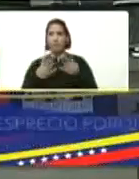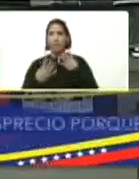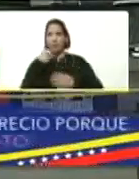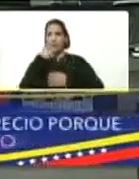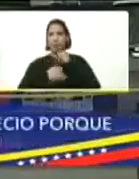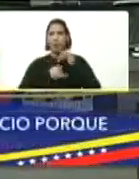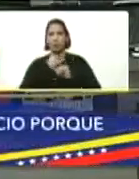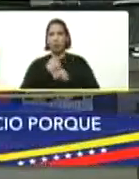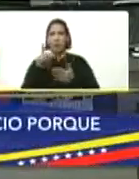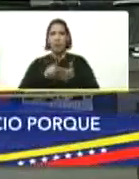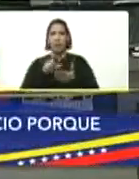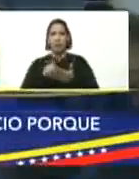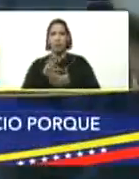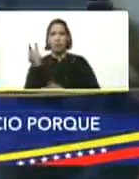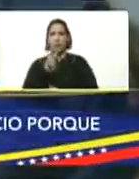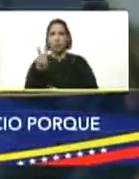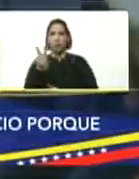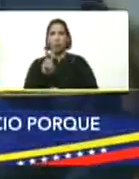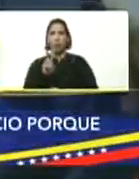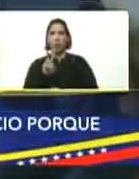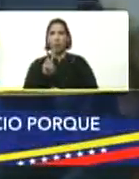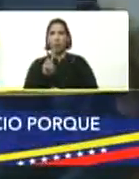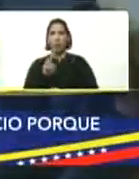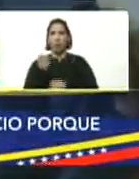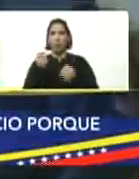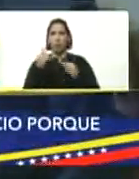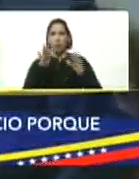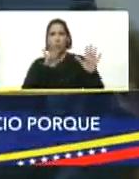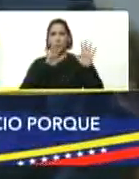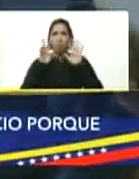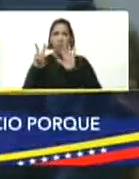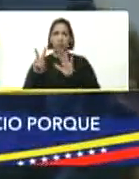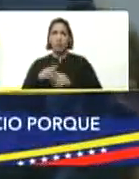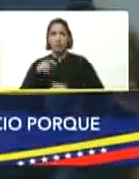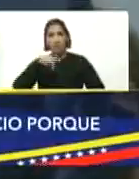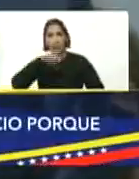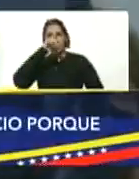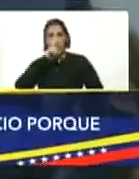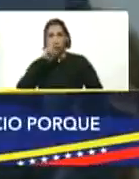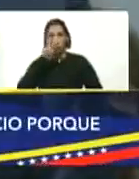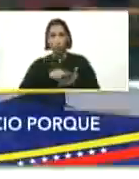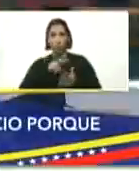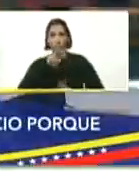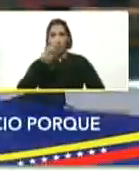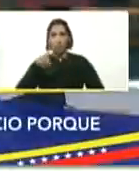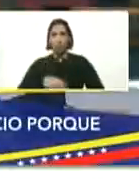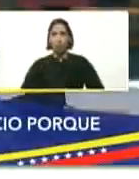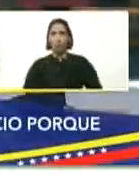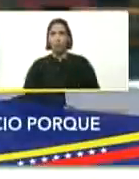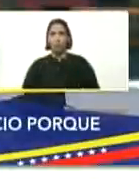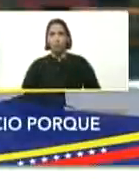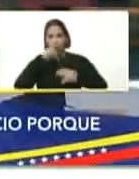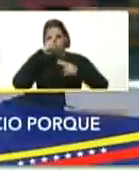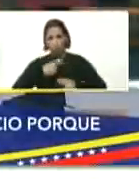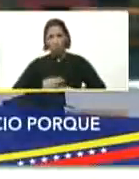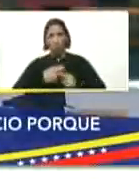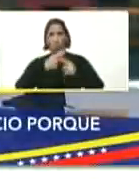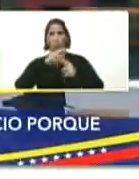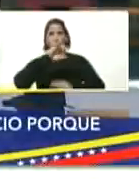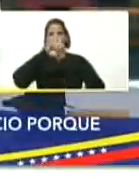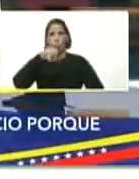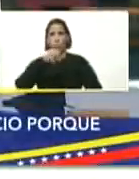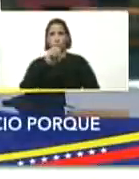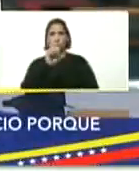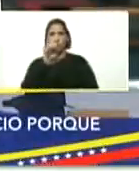Internacional del Libro de Venezuela, edición número 17, en este año 2021, sea en homenaje a José Vicente